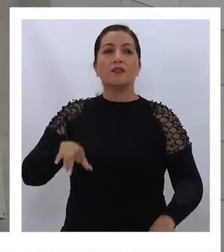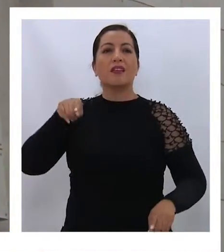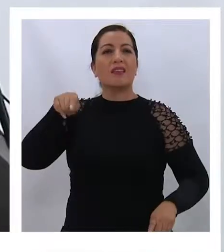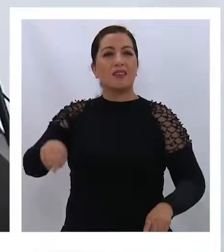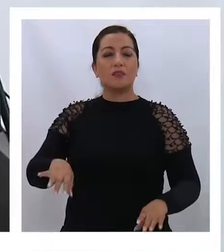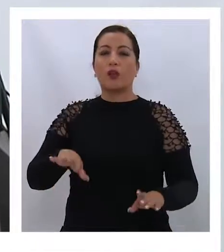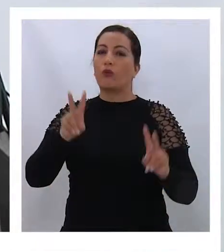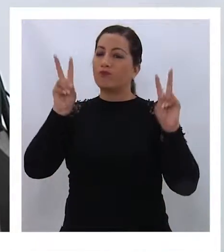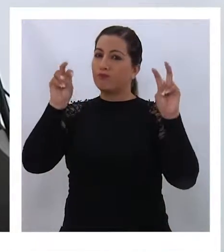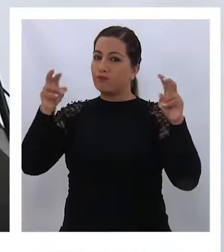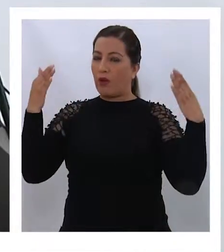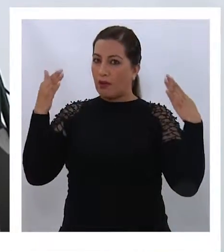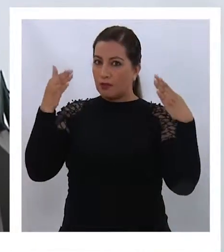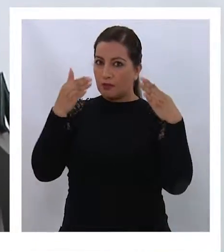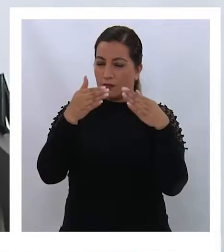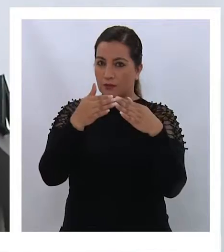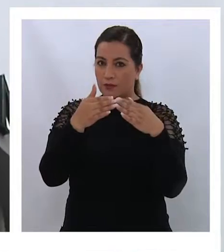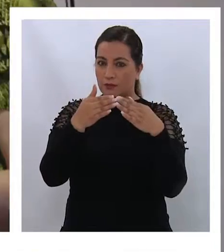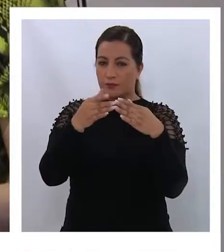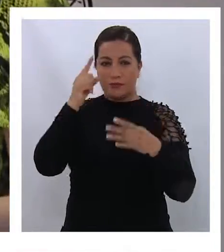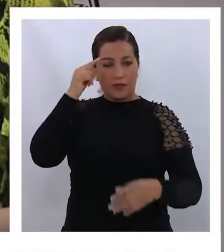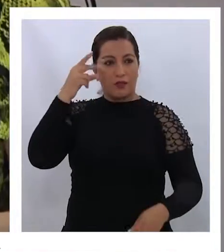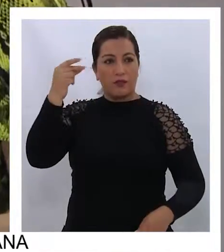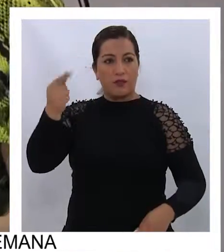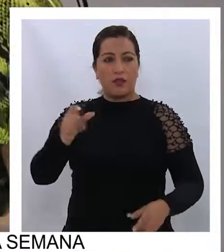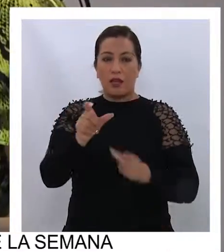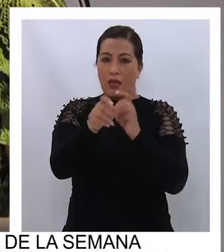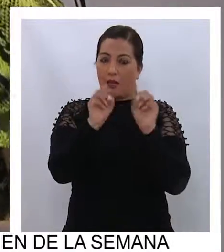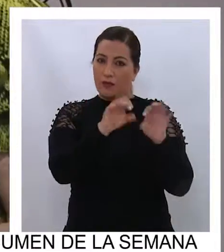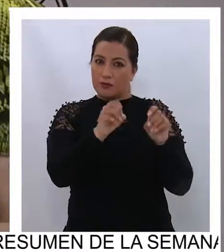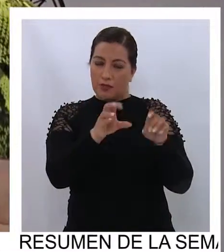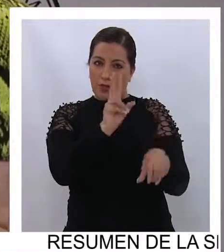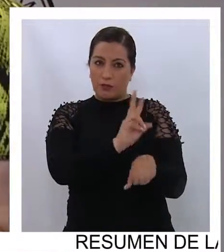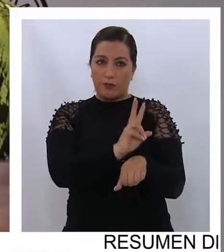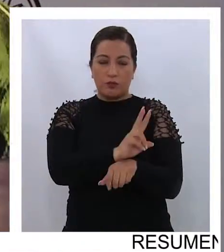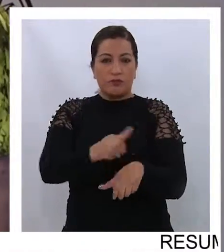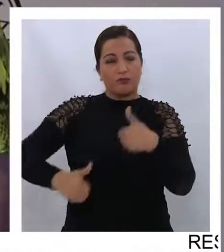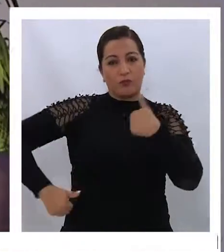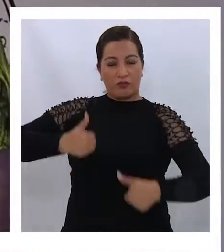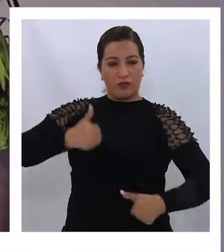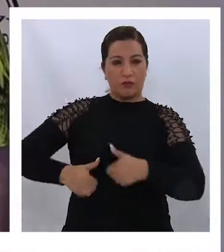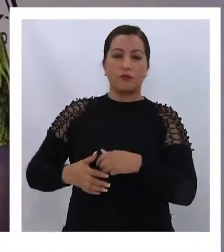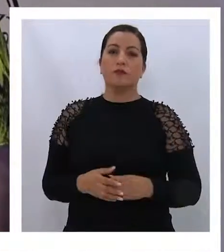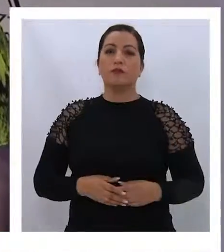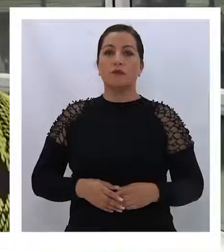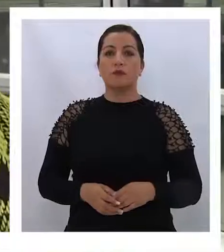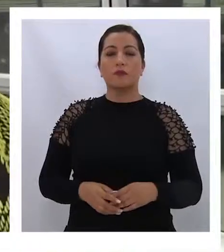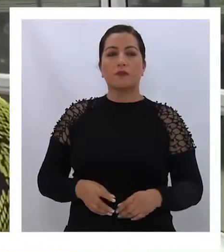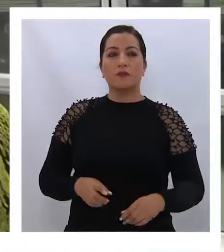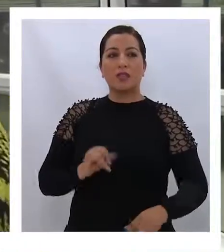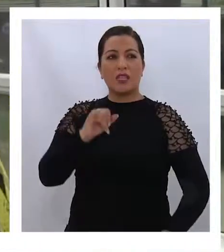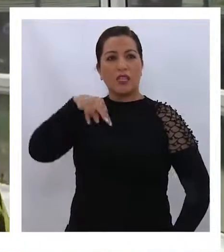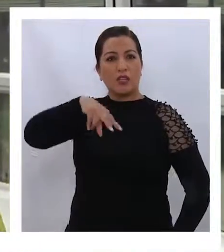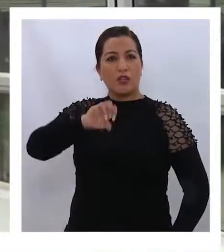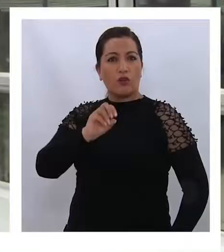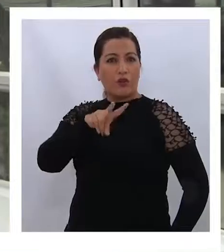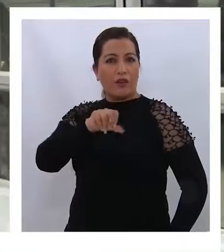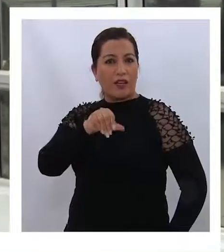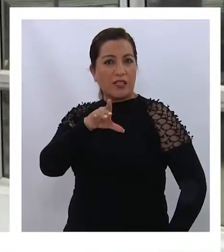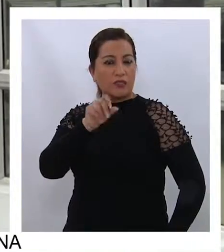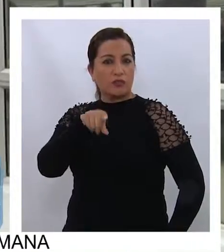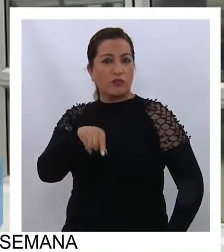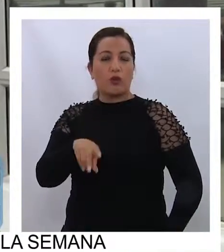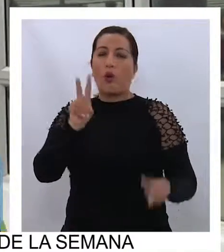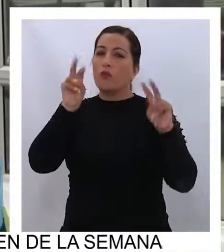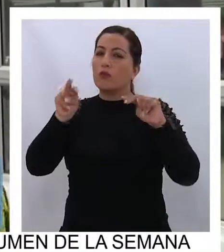acento en la innovación dentro de la formación de sus profesionales. La innovación es un tema que nos ha interesado desde hace